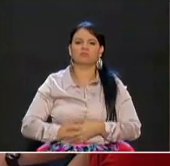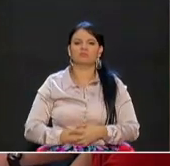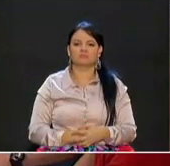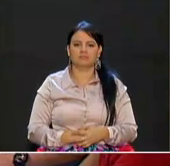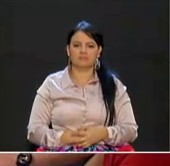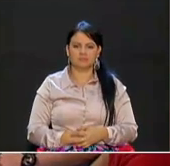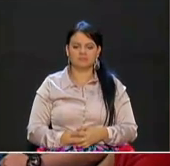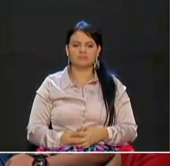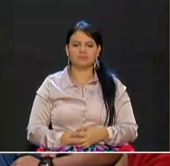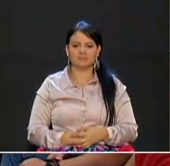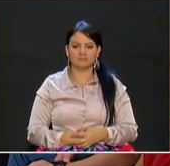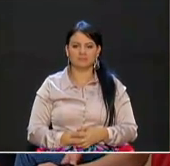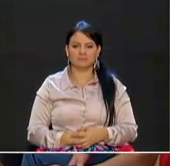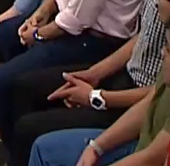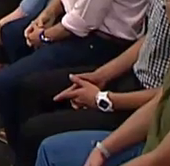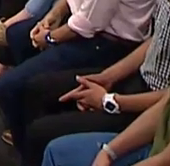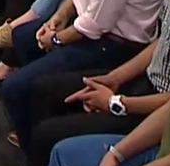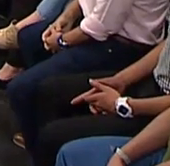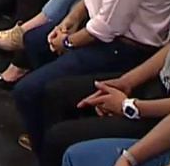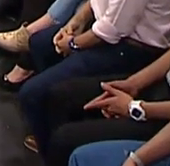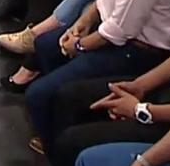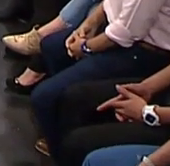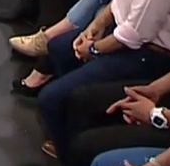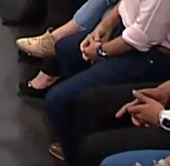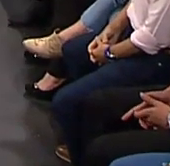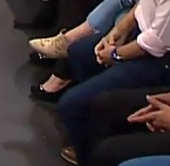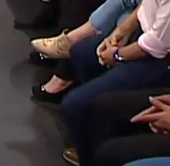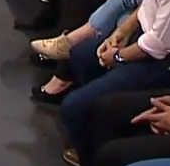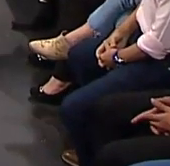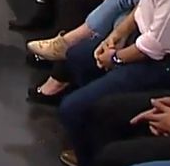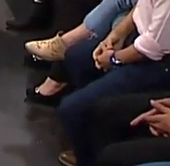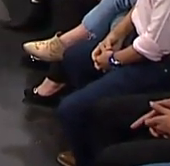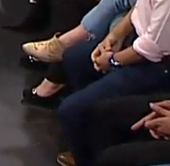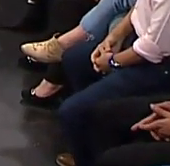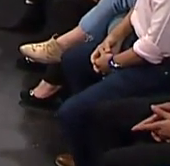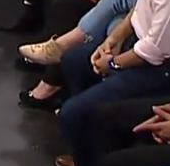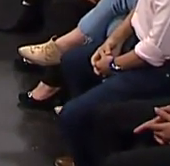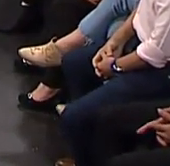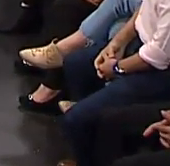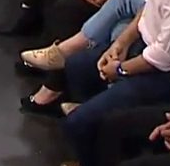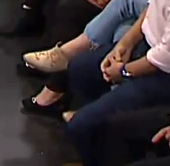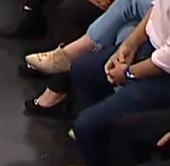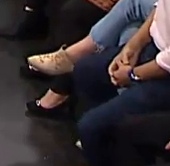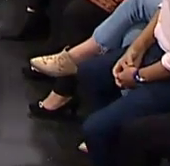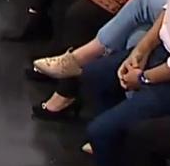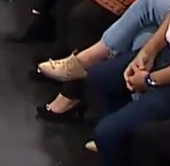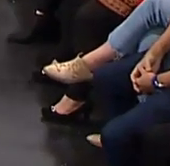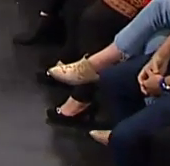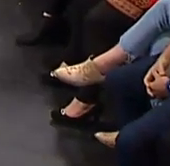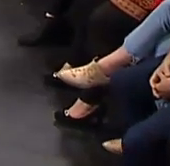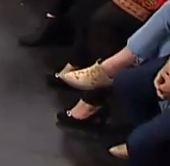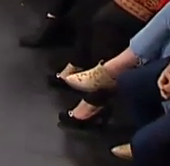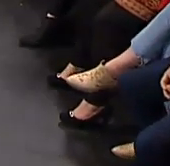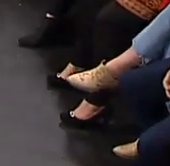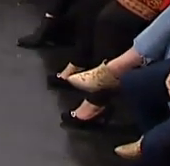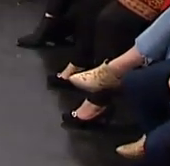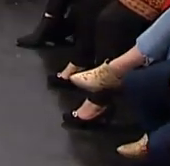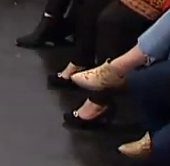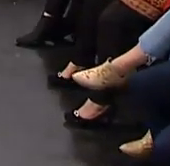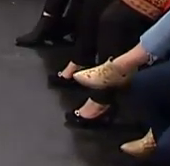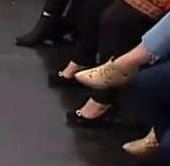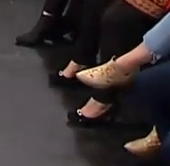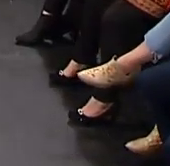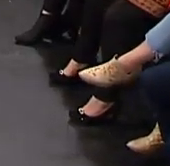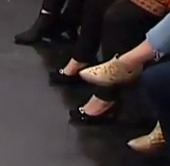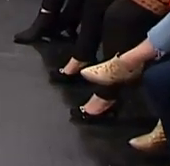lleguemos por favor la balota ahí mismo en ese lugar al candidato felipe palabra las siete el número 7 es